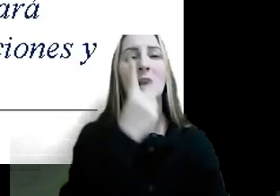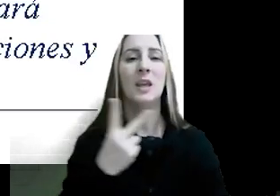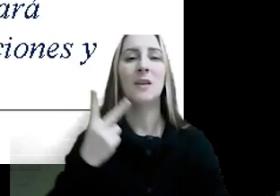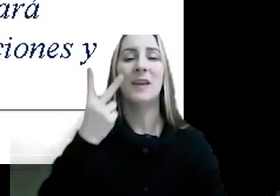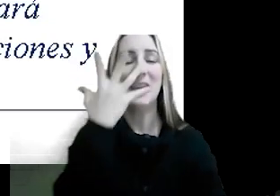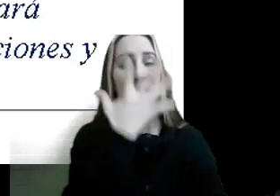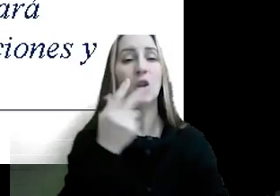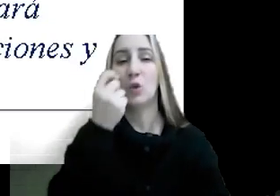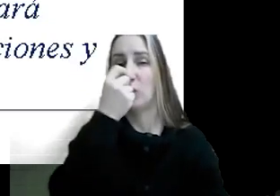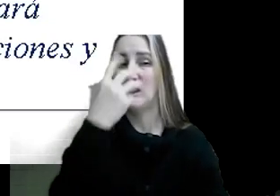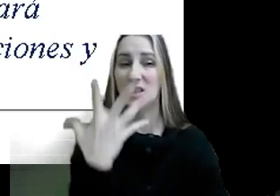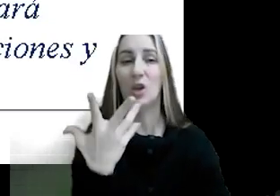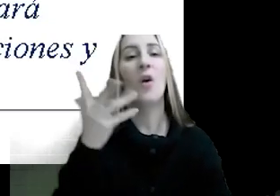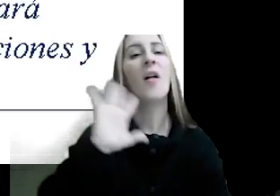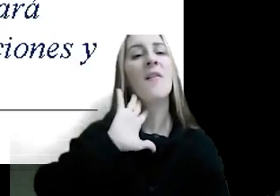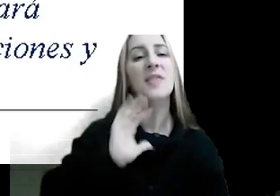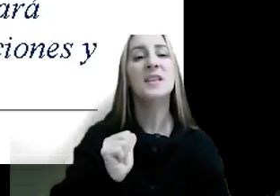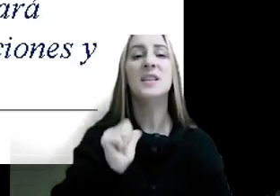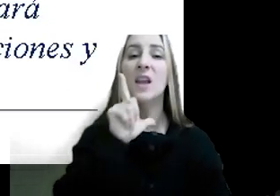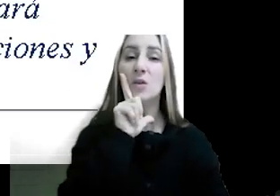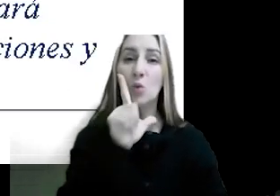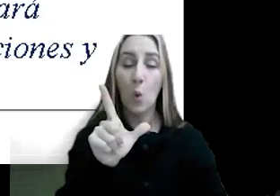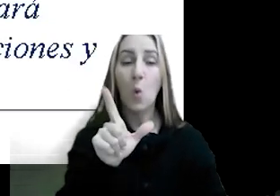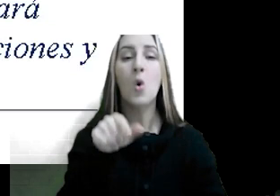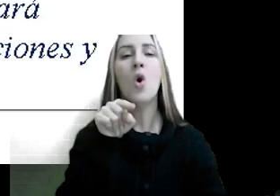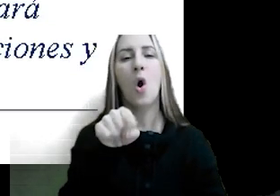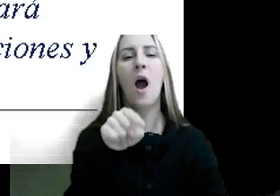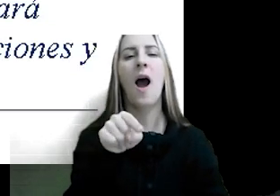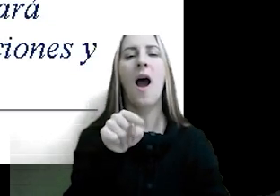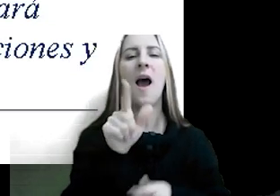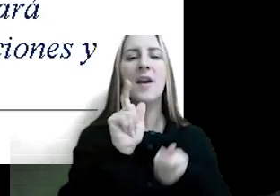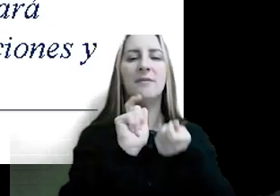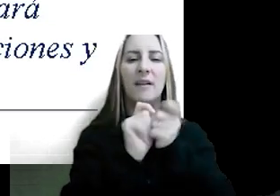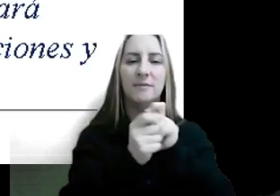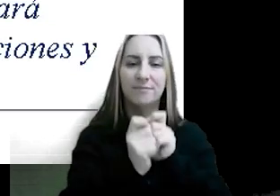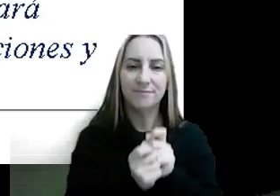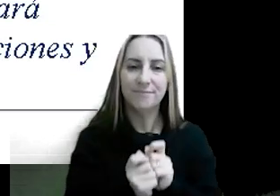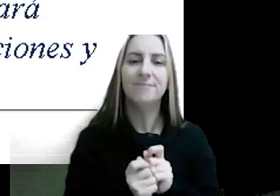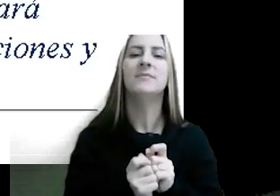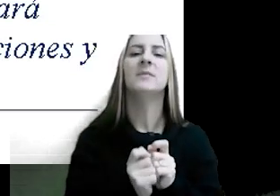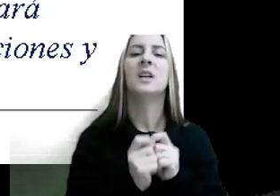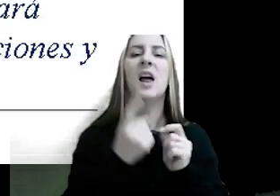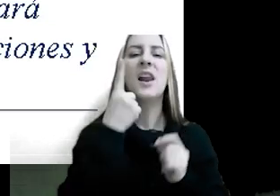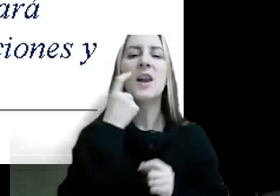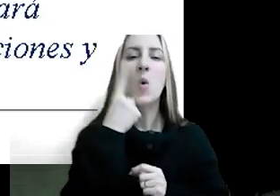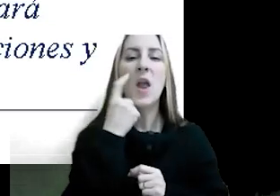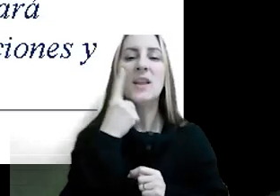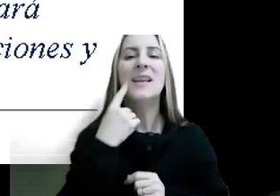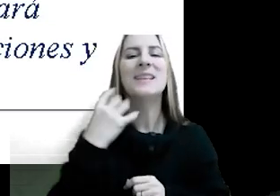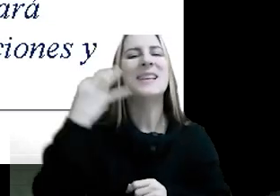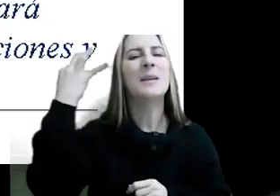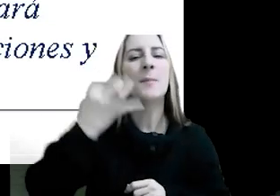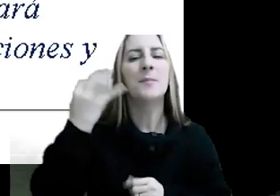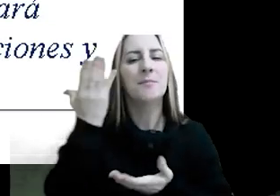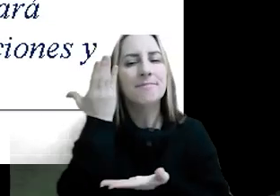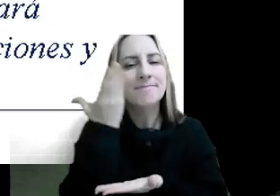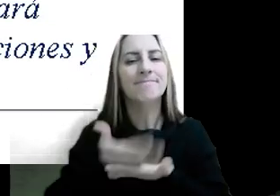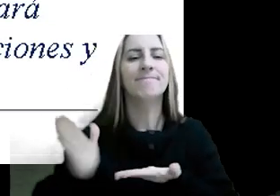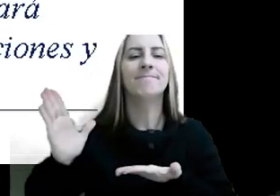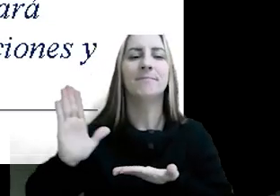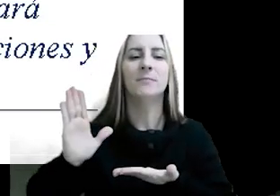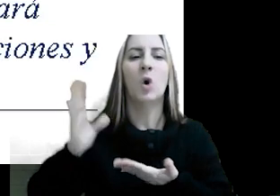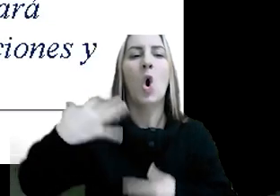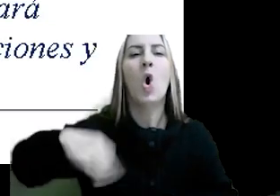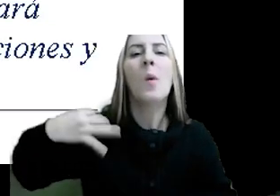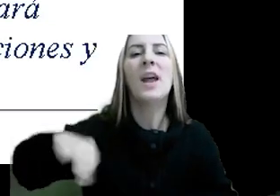5525 del 16 de julio instrumenta el régimen de regularización excepcional de